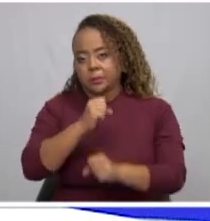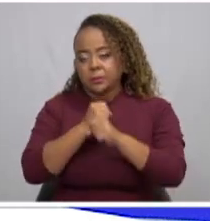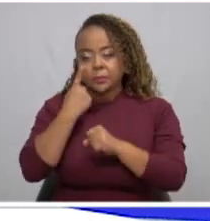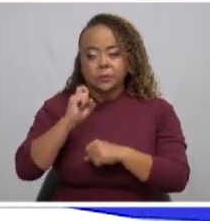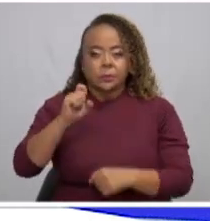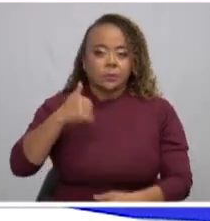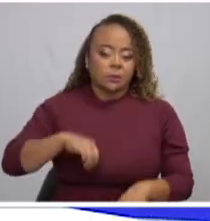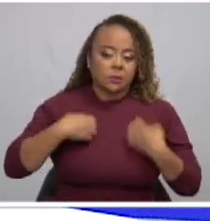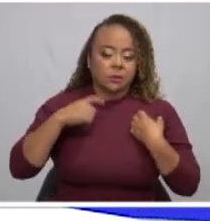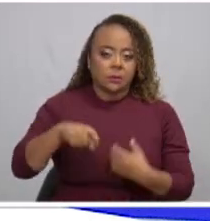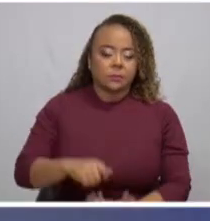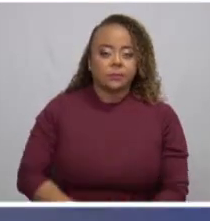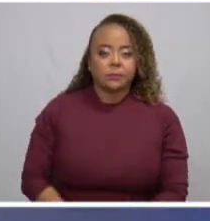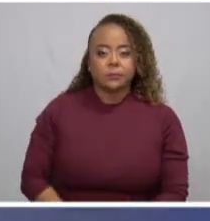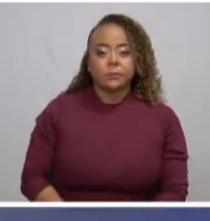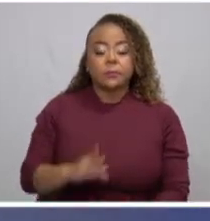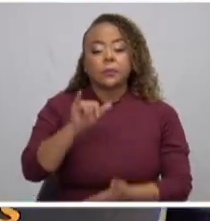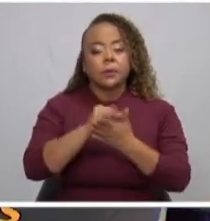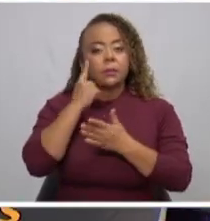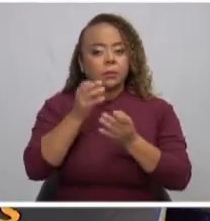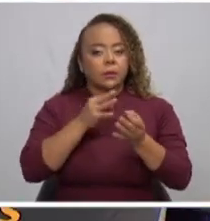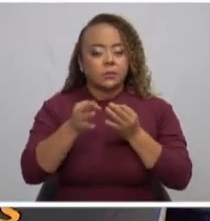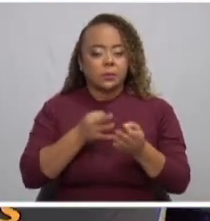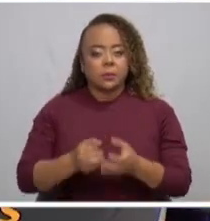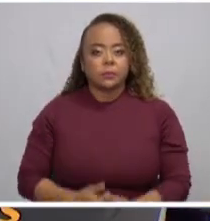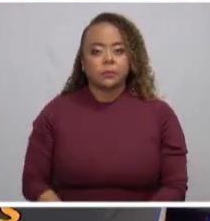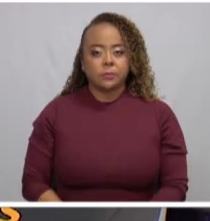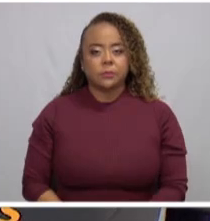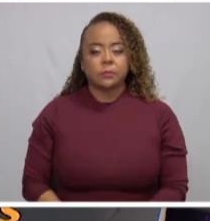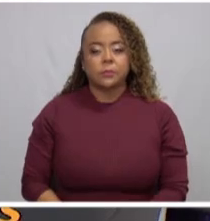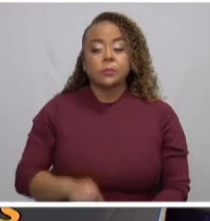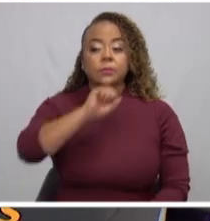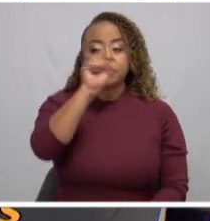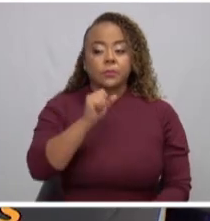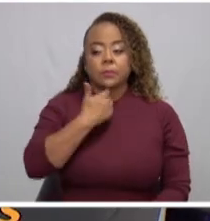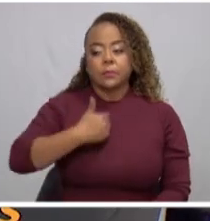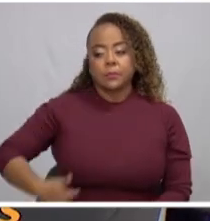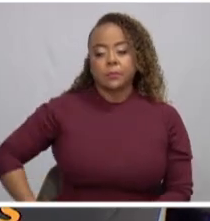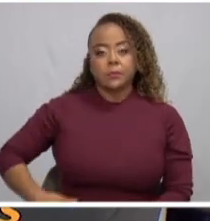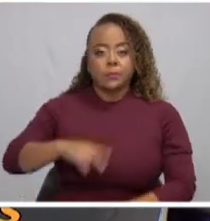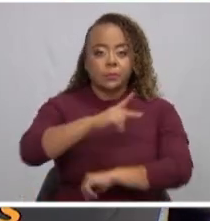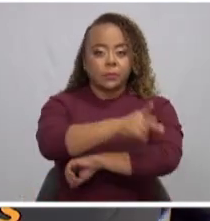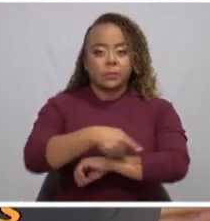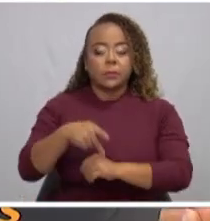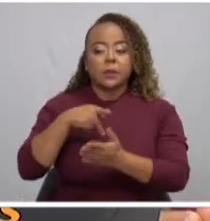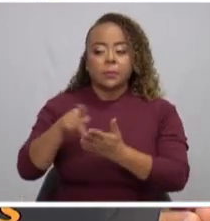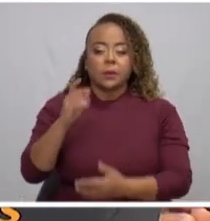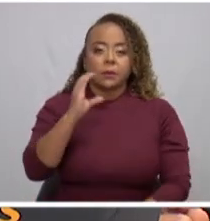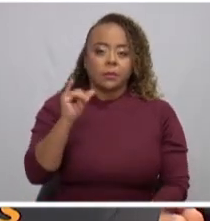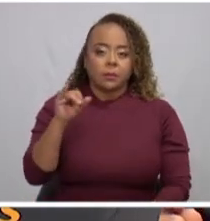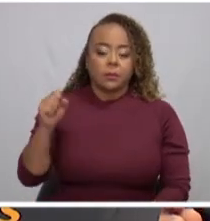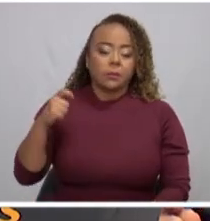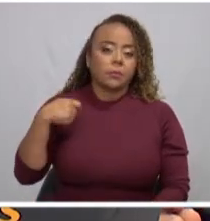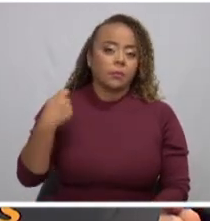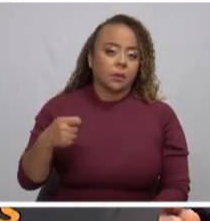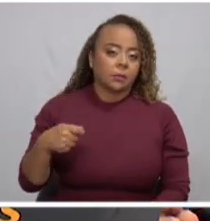necesidad esto incluso para explicarlo verdad tanto sapriza herediano como puntaarenas le pagan a la caja en el mes a